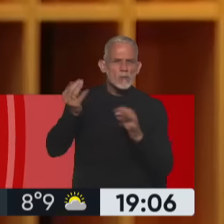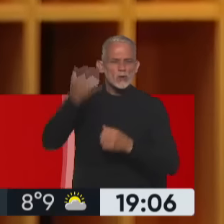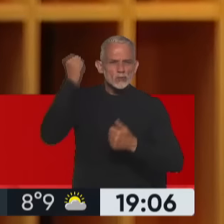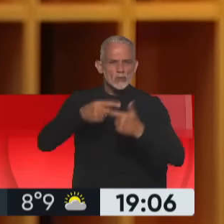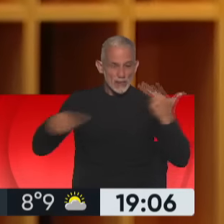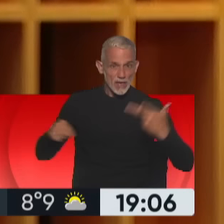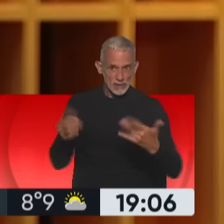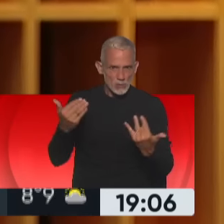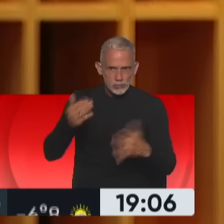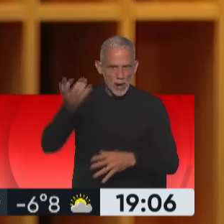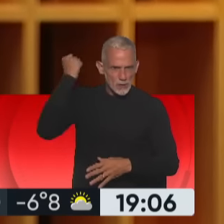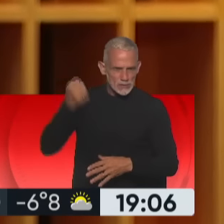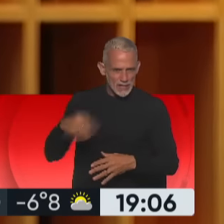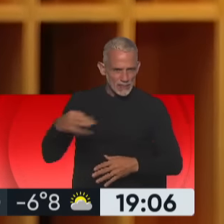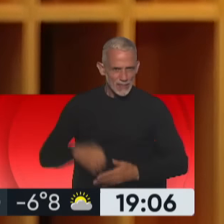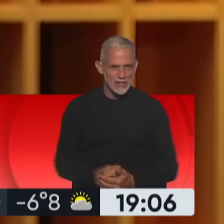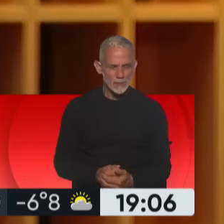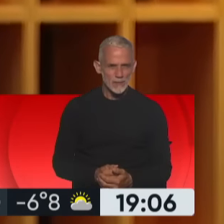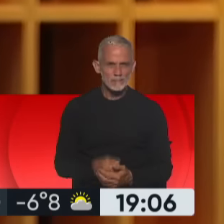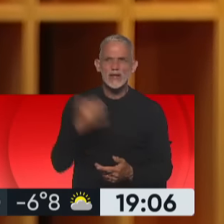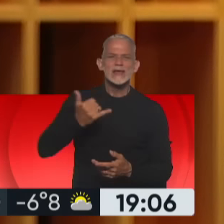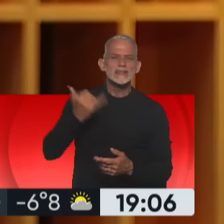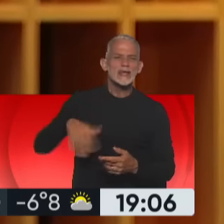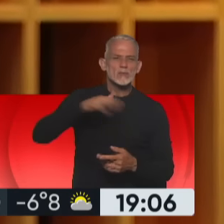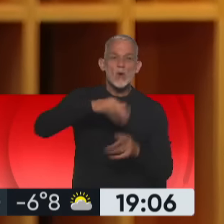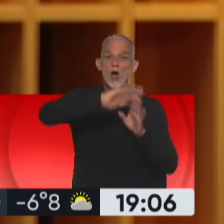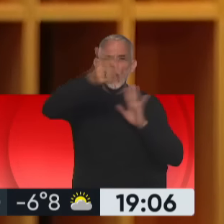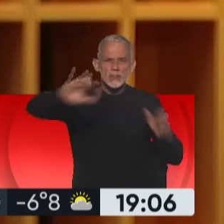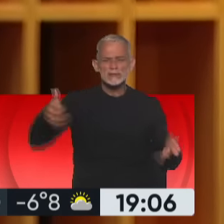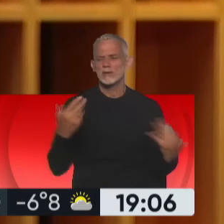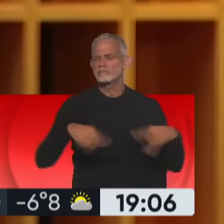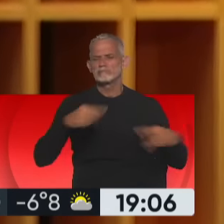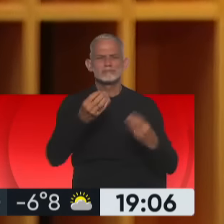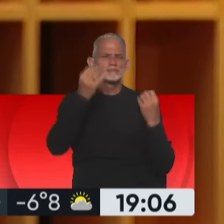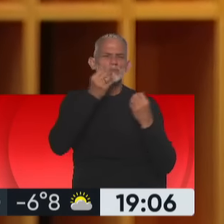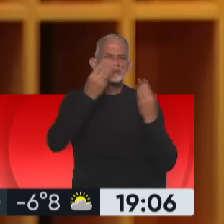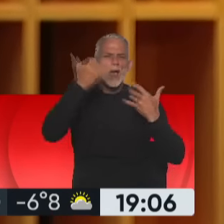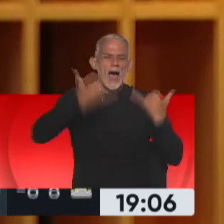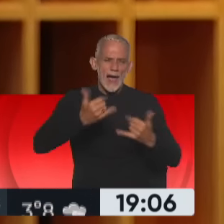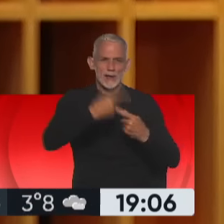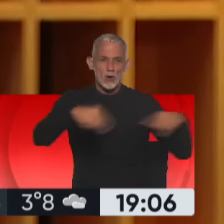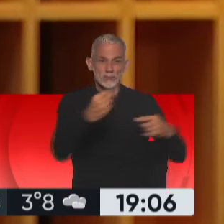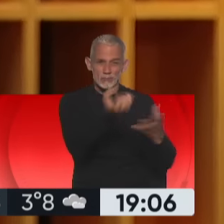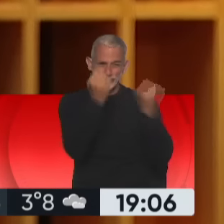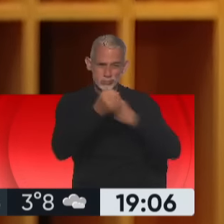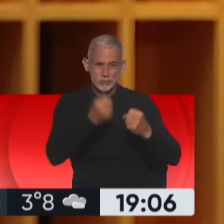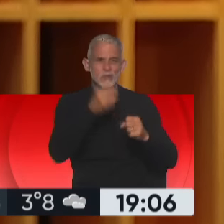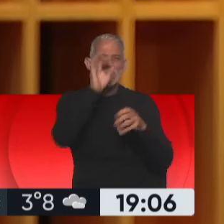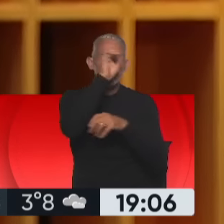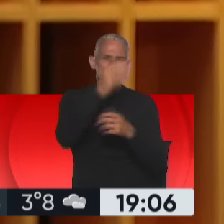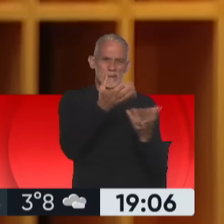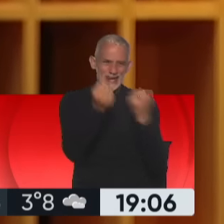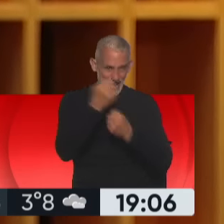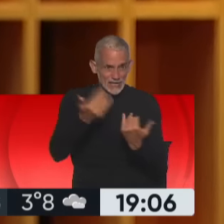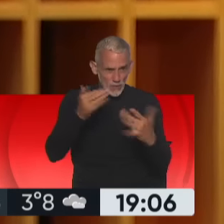potenciales que merecen ser aprovechadas. Contamos con una cordillera rica en minerales que la economía global necesita y que por mucho tiempo